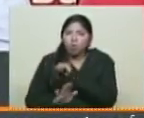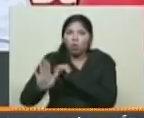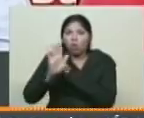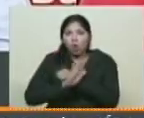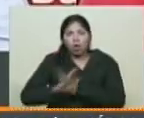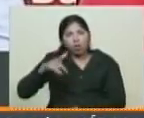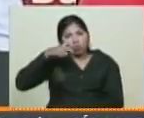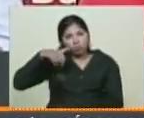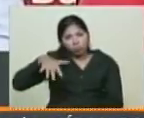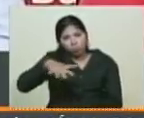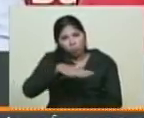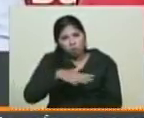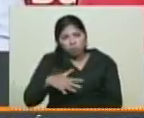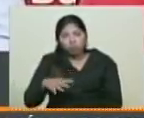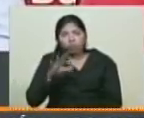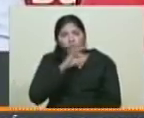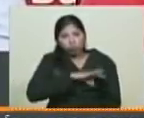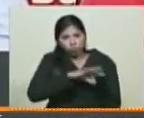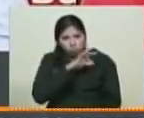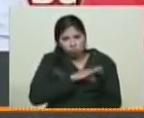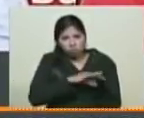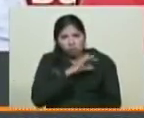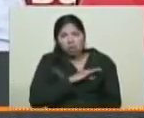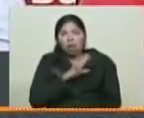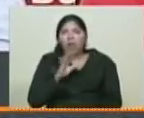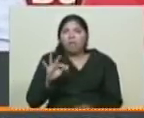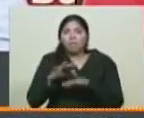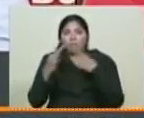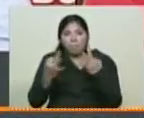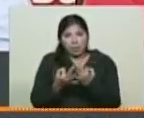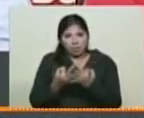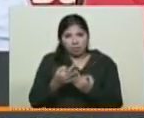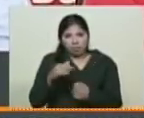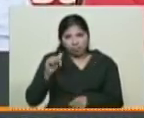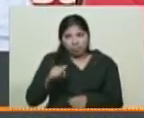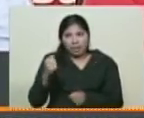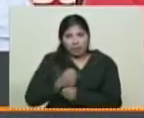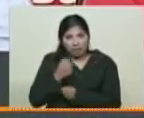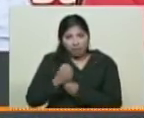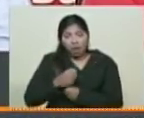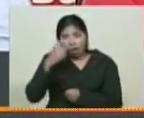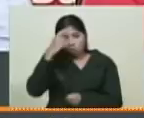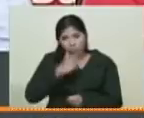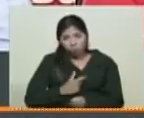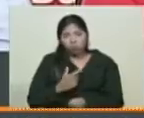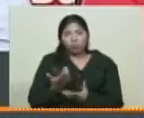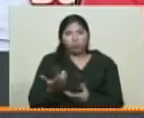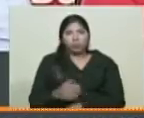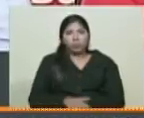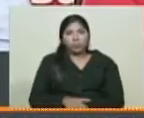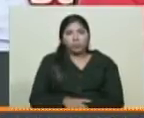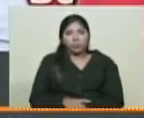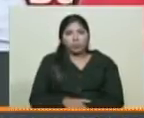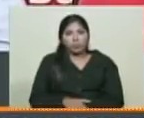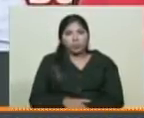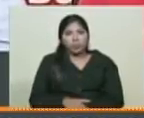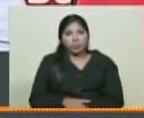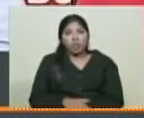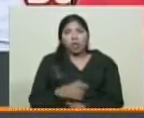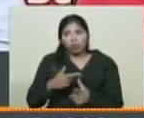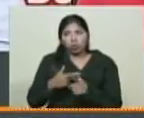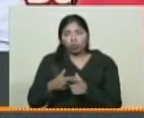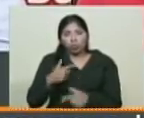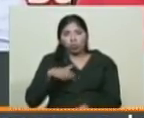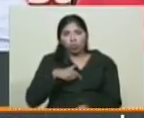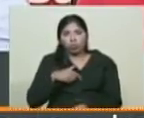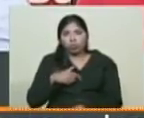para proteger socialmente a la familia venezolana, al trabajador y la trabajadora venezolana, y por eso nosotros saludamos